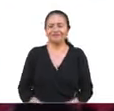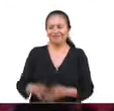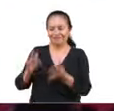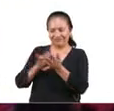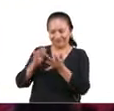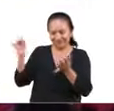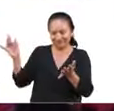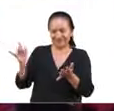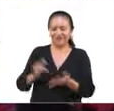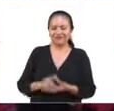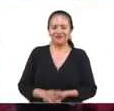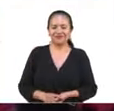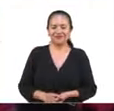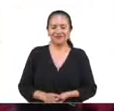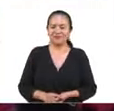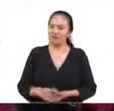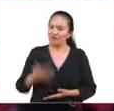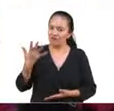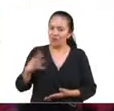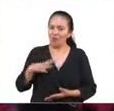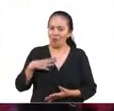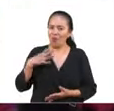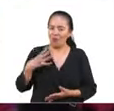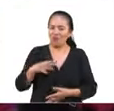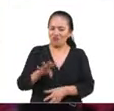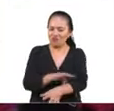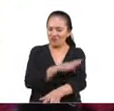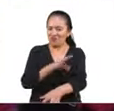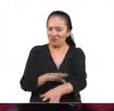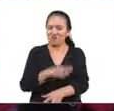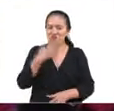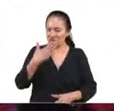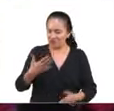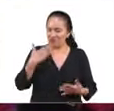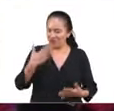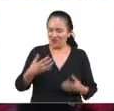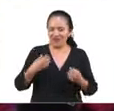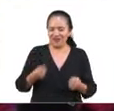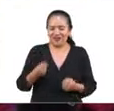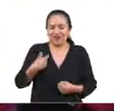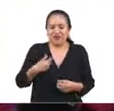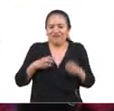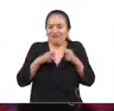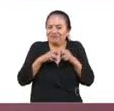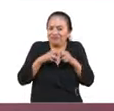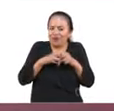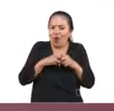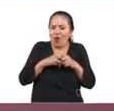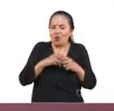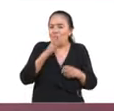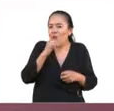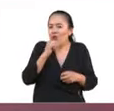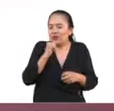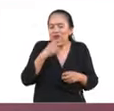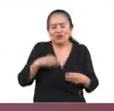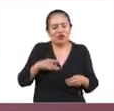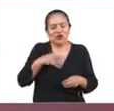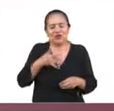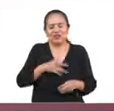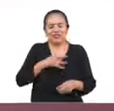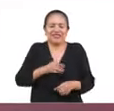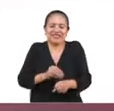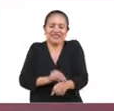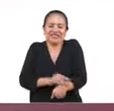Gracias, pero qué energía tan vibrante el día de hoy. Si me pongo nerviosa o tartamudeo es por la emoción de